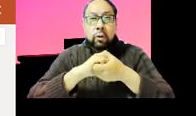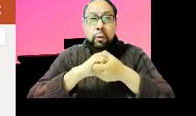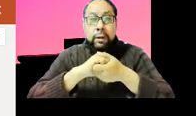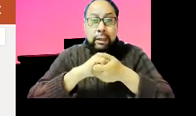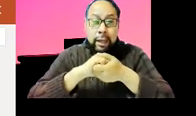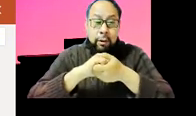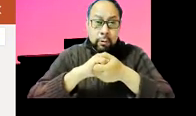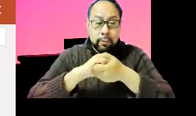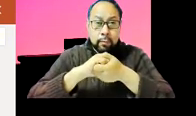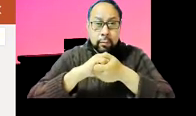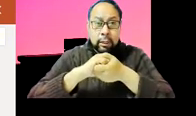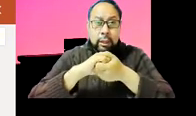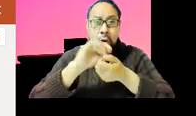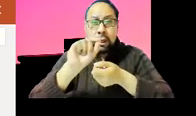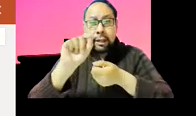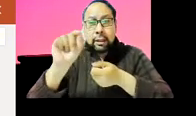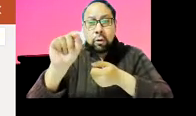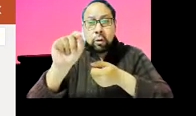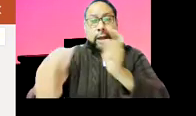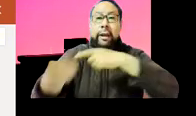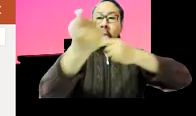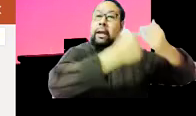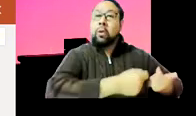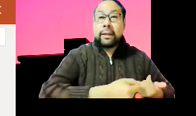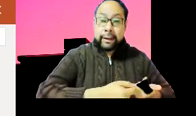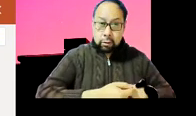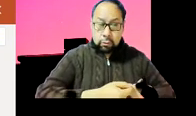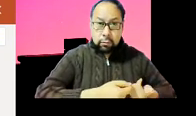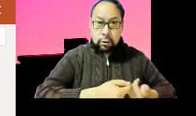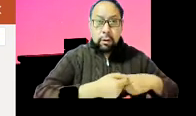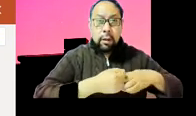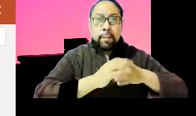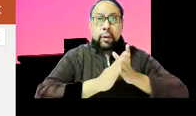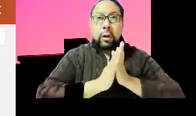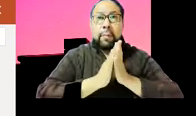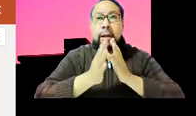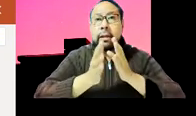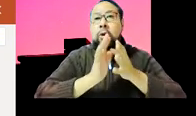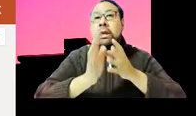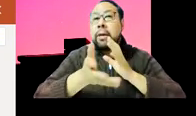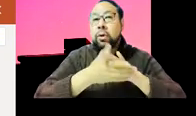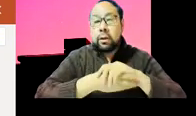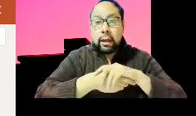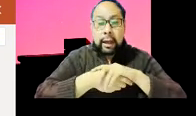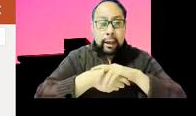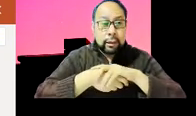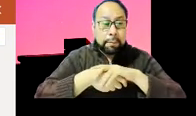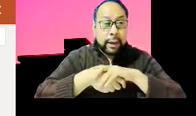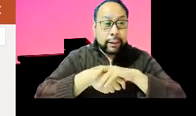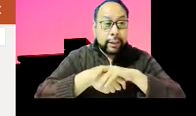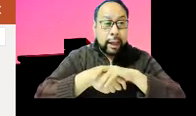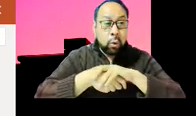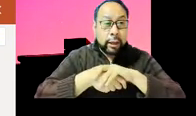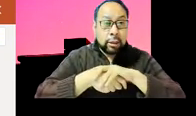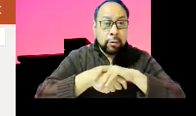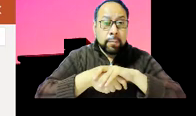los anuncios publicitarios, que si tú sigues haciendo esto, el resultado va a ser esto, ¿no? De alguna manera sí orillamos a esta